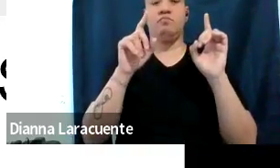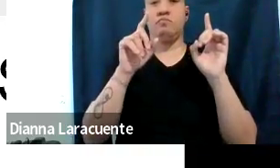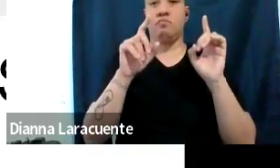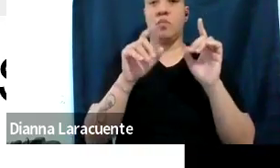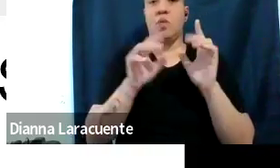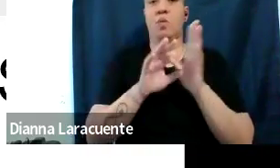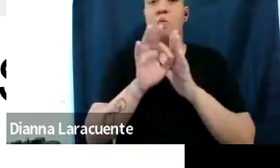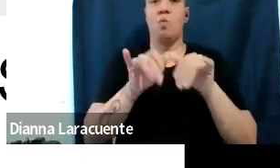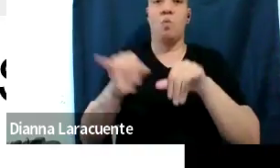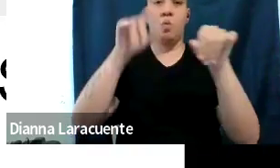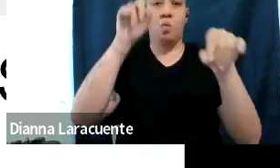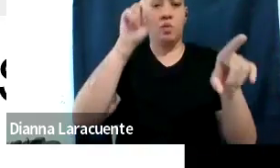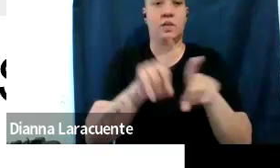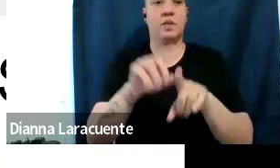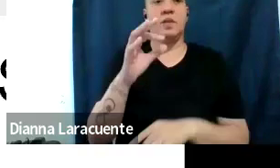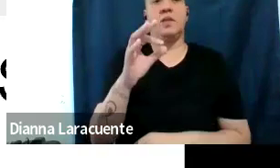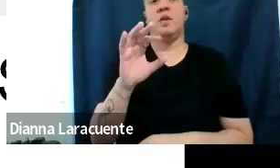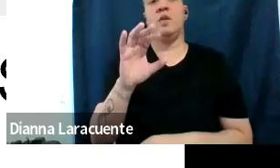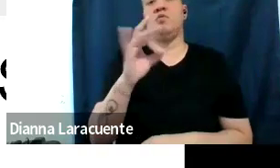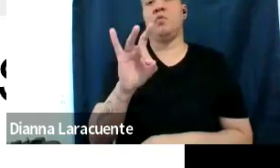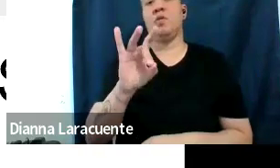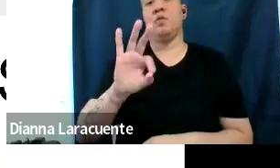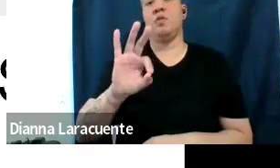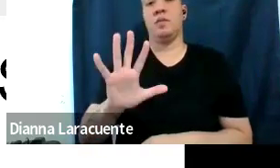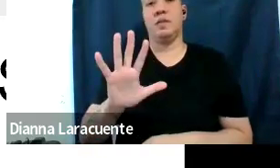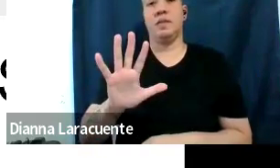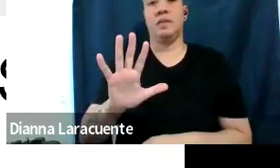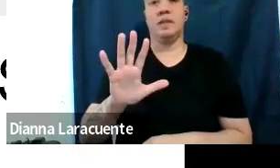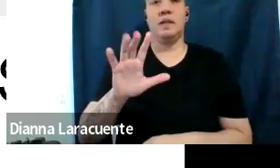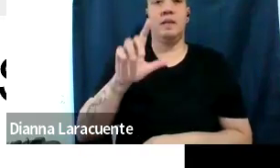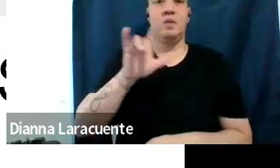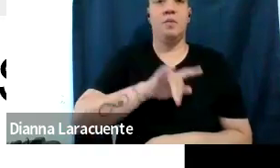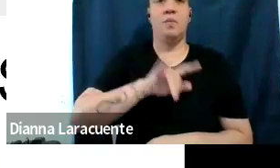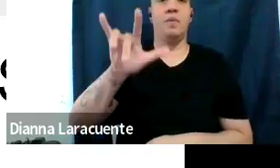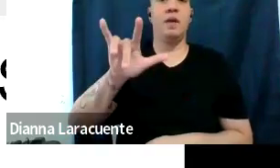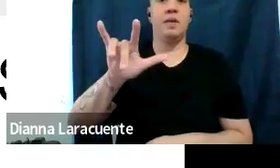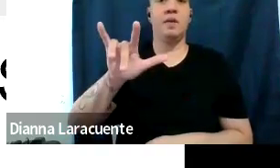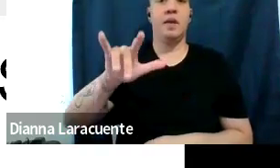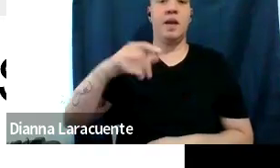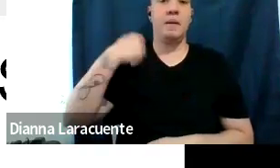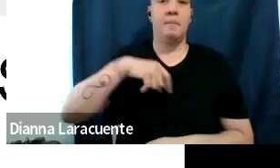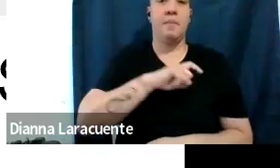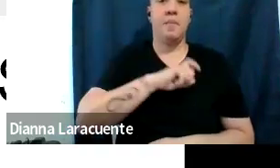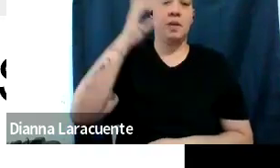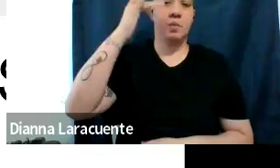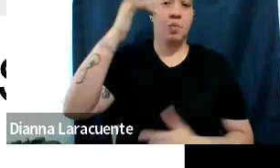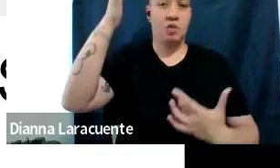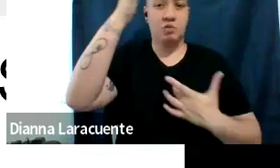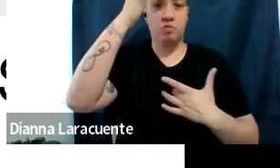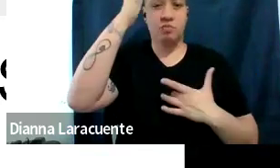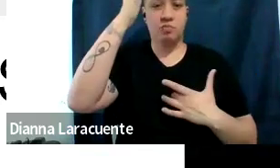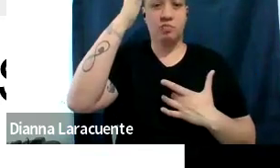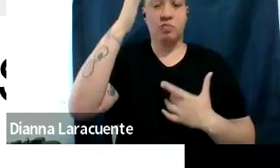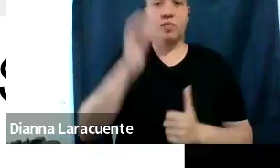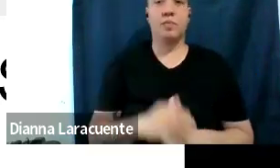antes, en el 1895, él se tiene que ir a España porque se enferma y va por